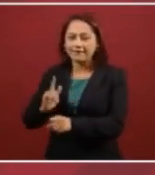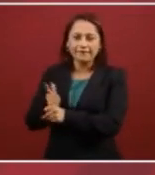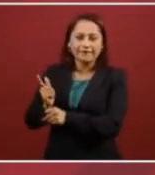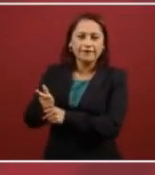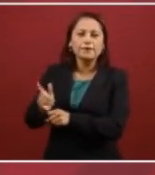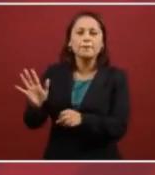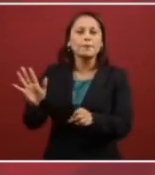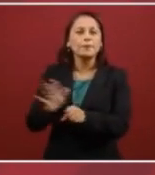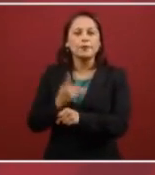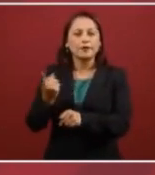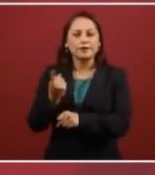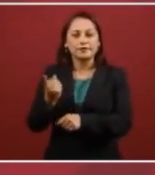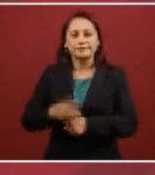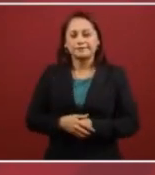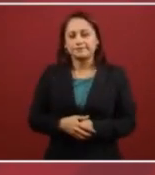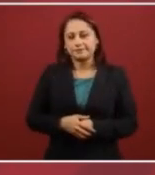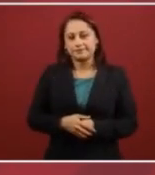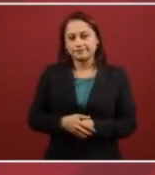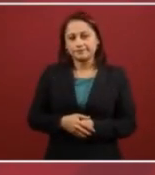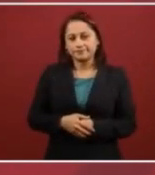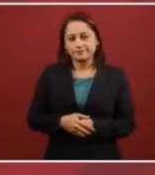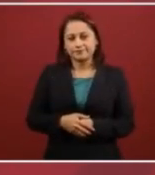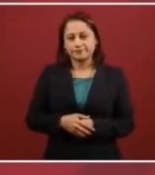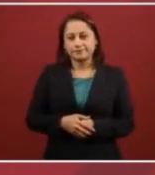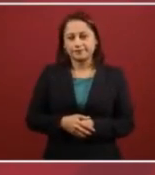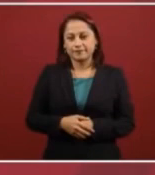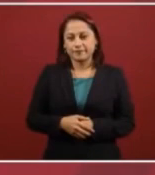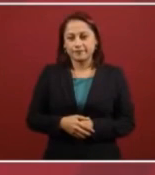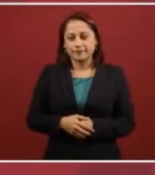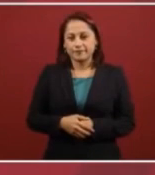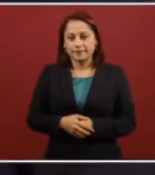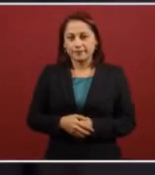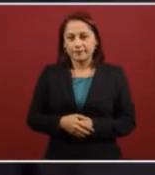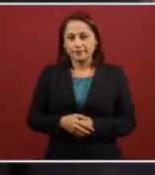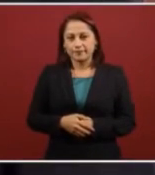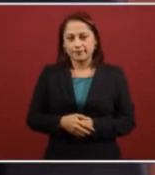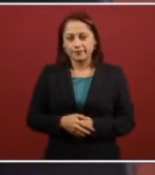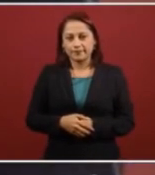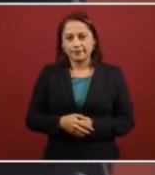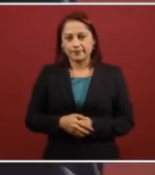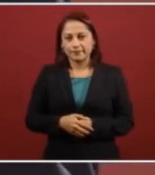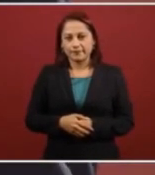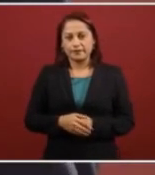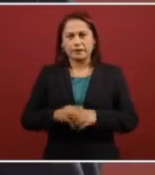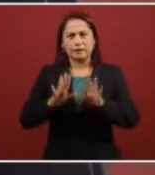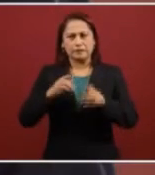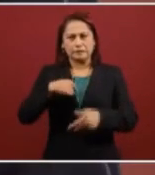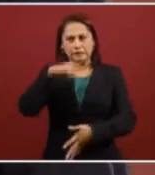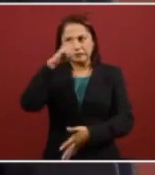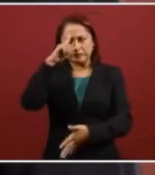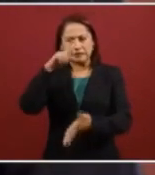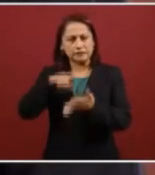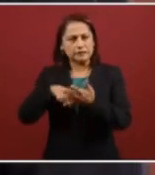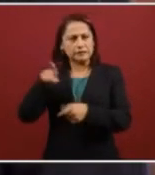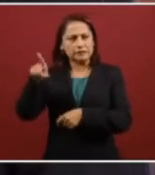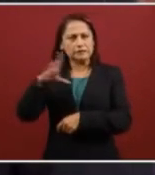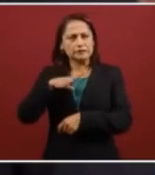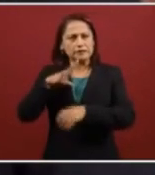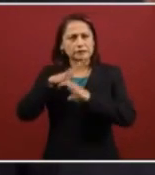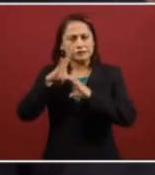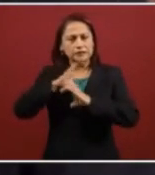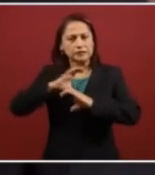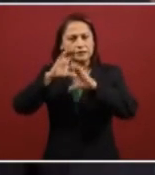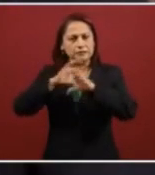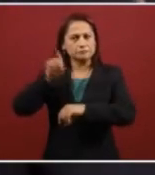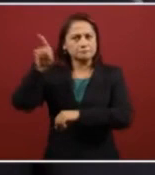I was referring to rechinos. Creo que ya está like screeching. Una canción veracruzana. It was probably like this